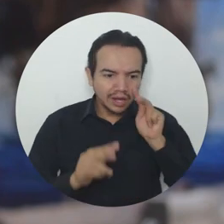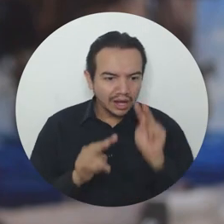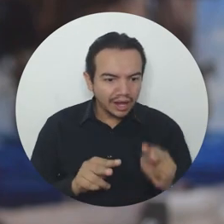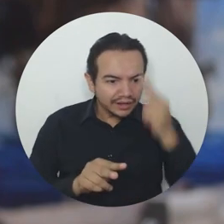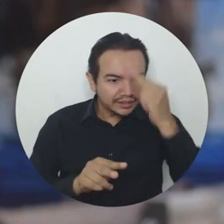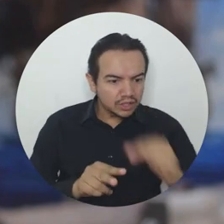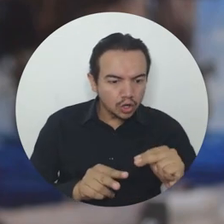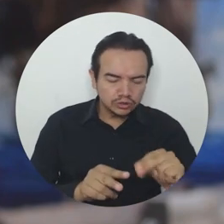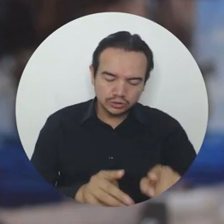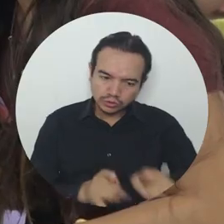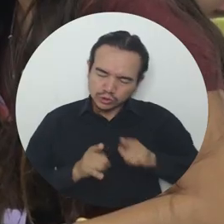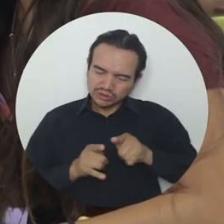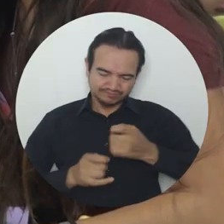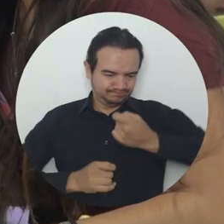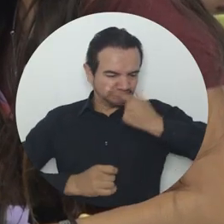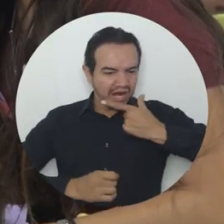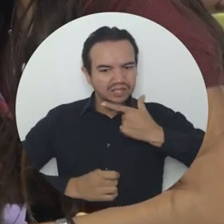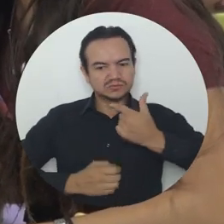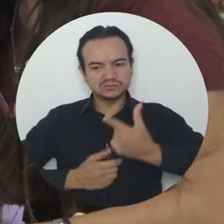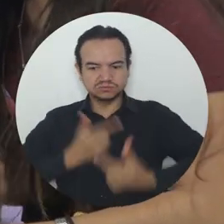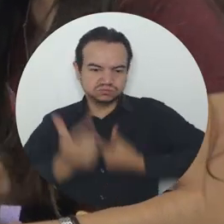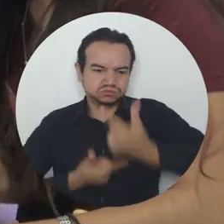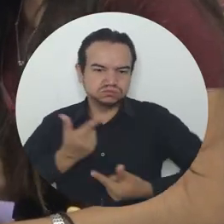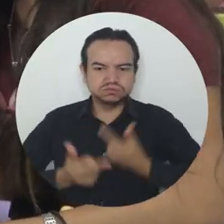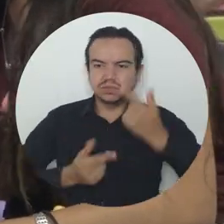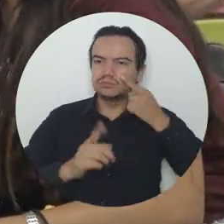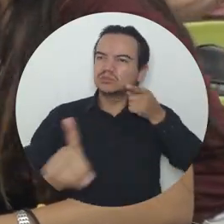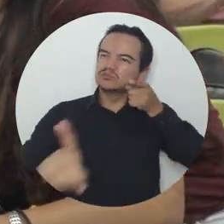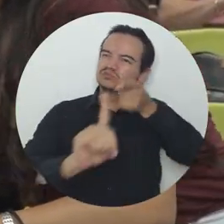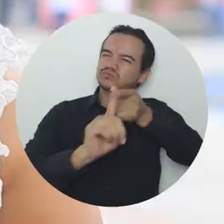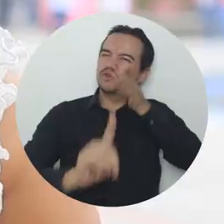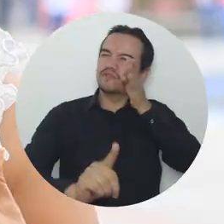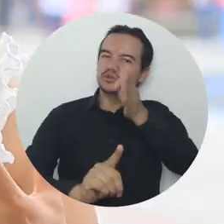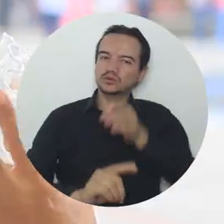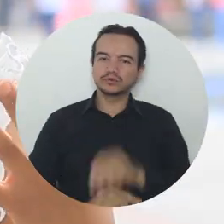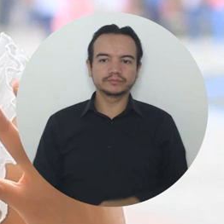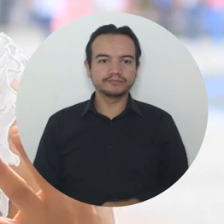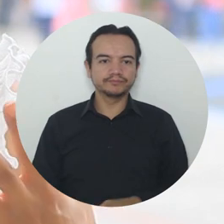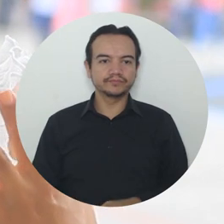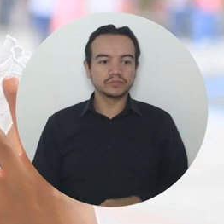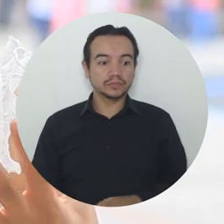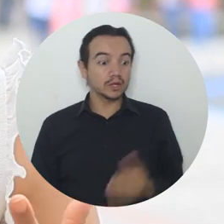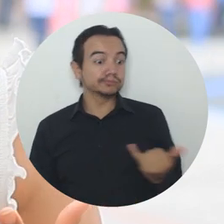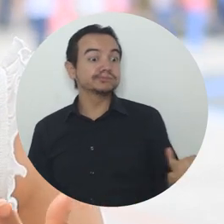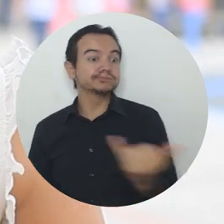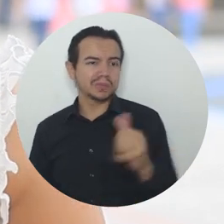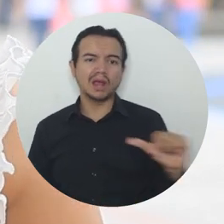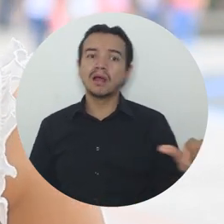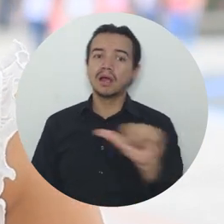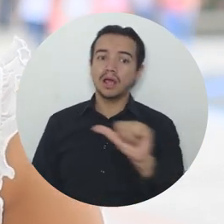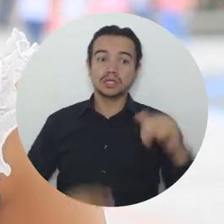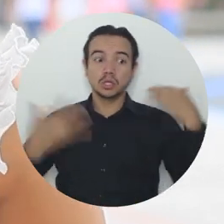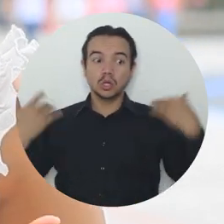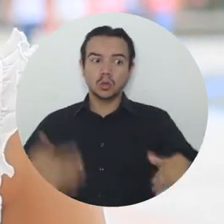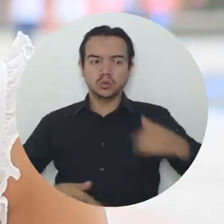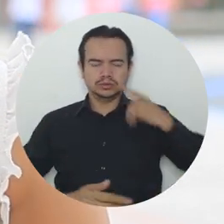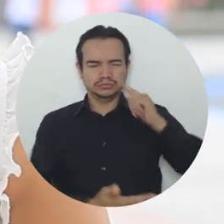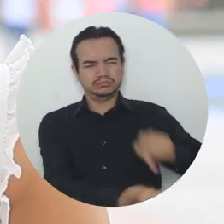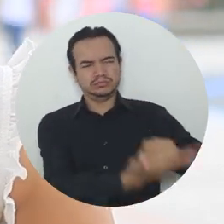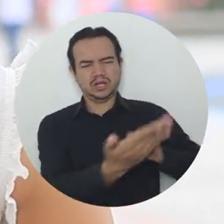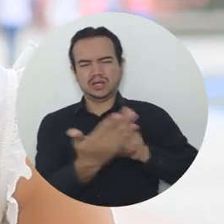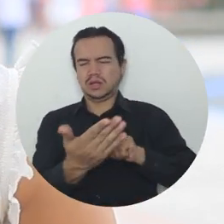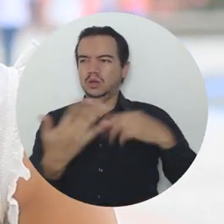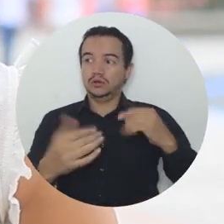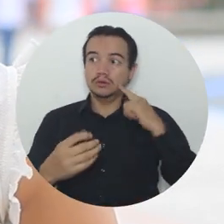para brindarle un mejor futuro y construir un futuro para nosotras. Estas son mujeres inspiradoras, pero tenemos muchísimas más